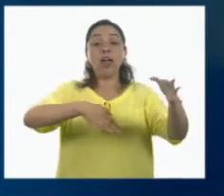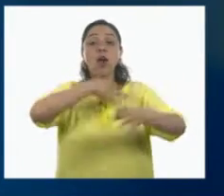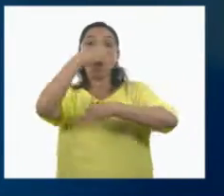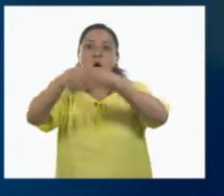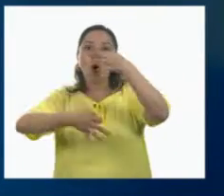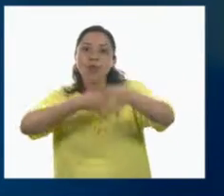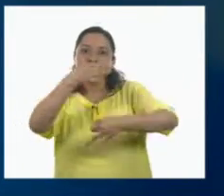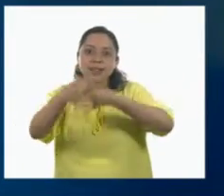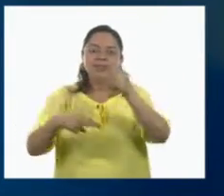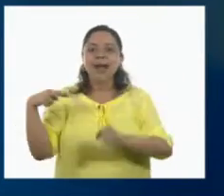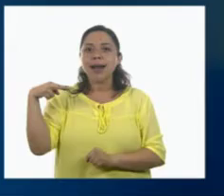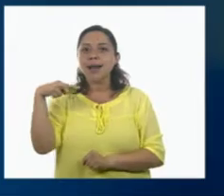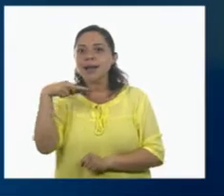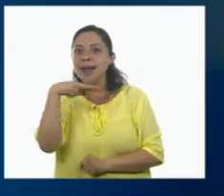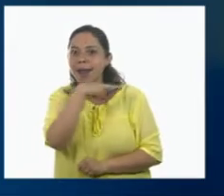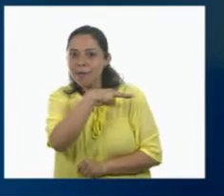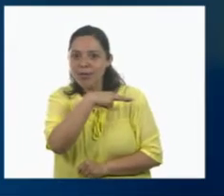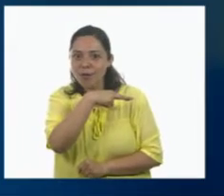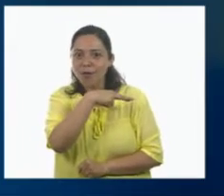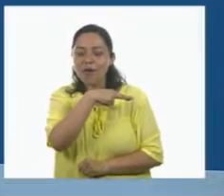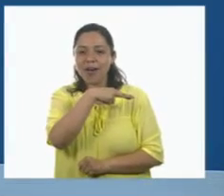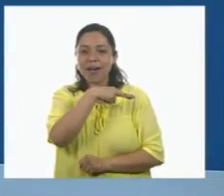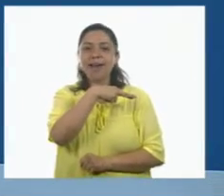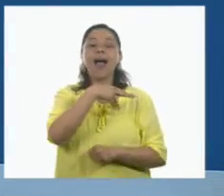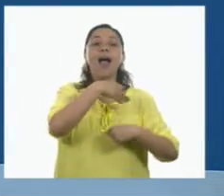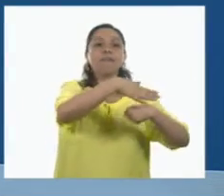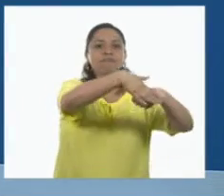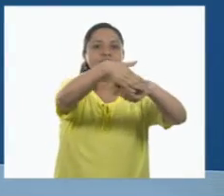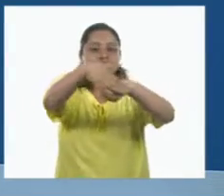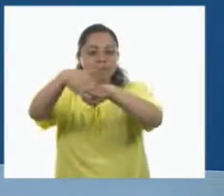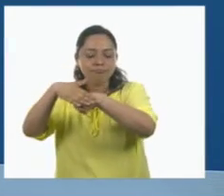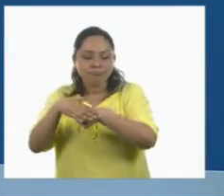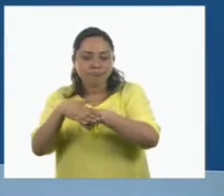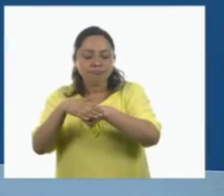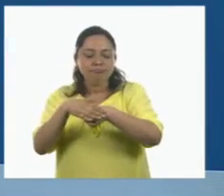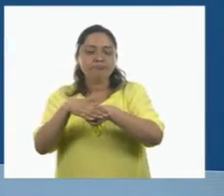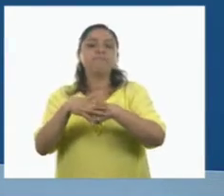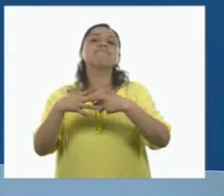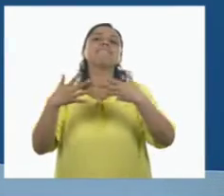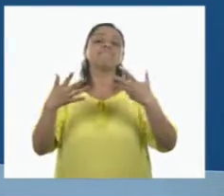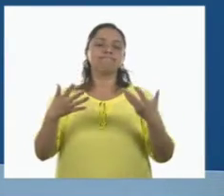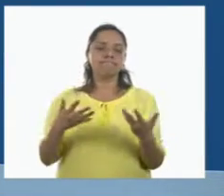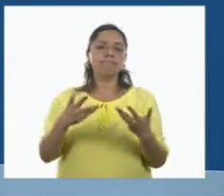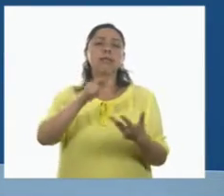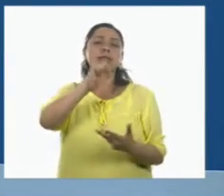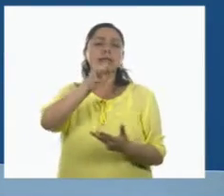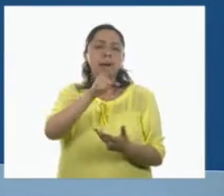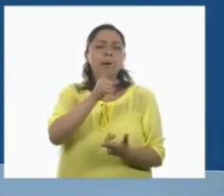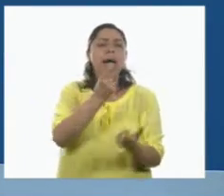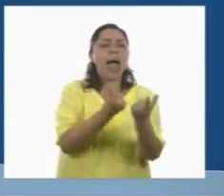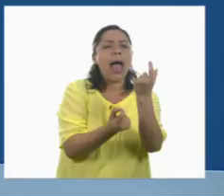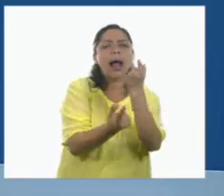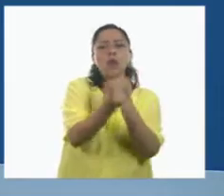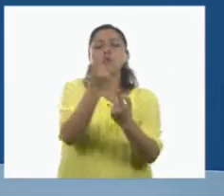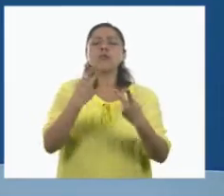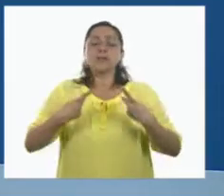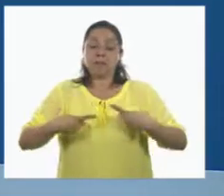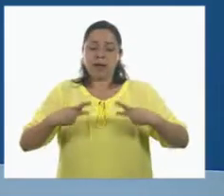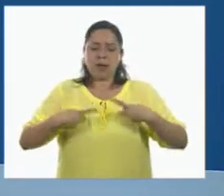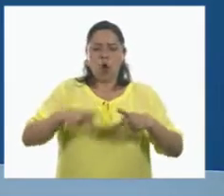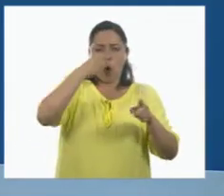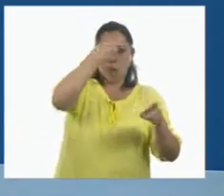viajaban mucho más rápido, además de que hubo hasta cierto punto una mayor pluralidad de